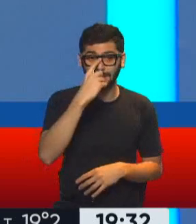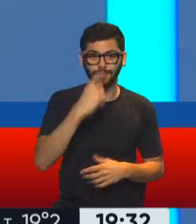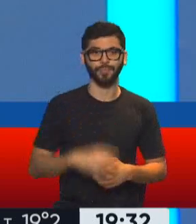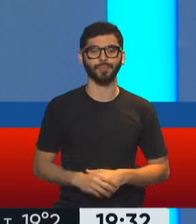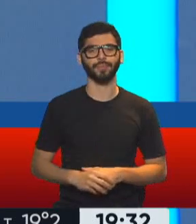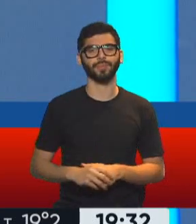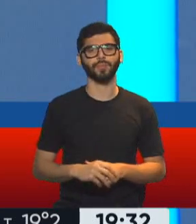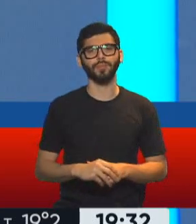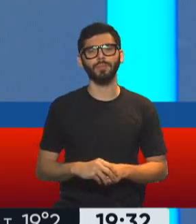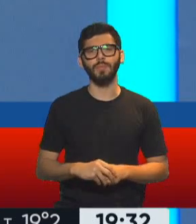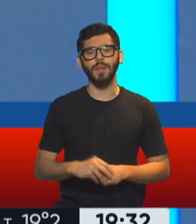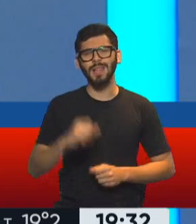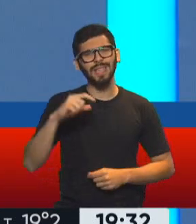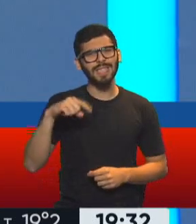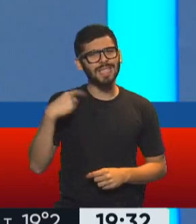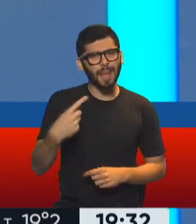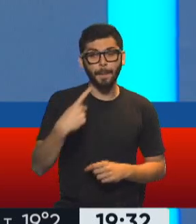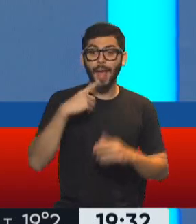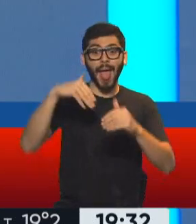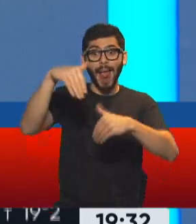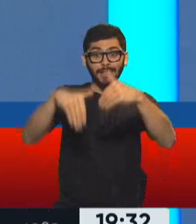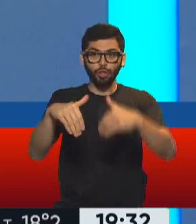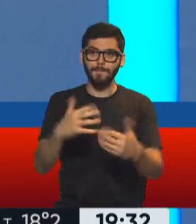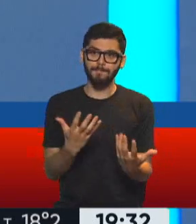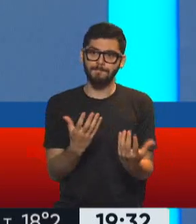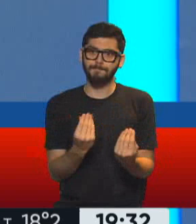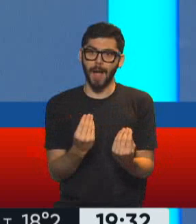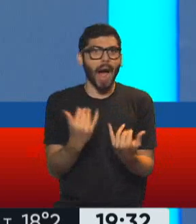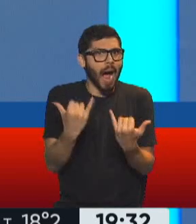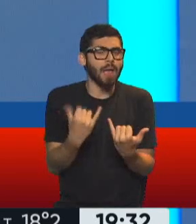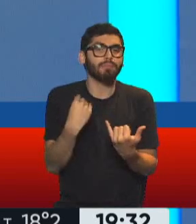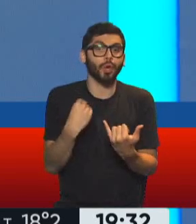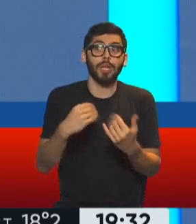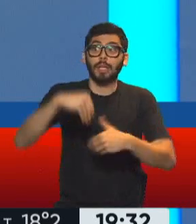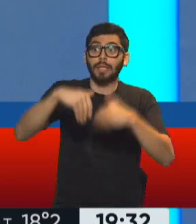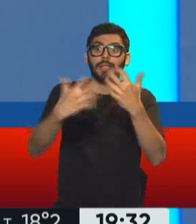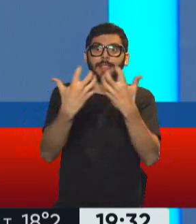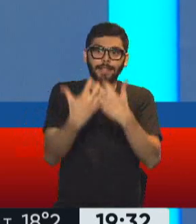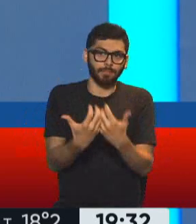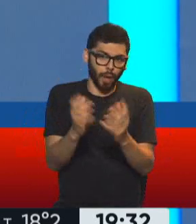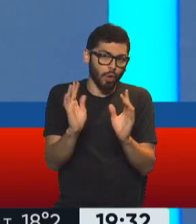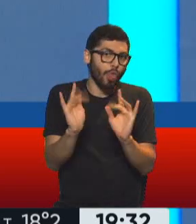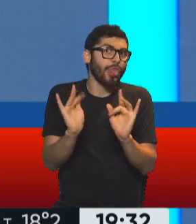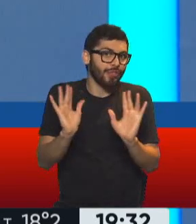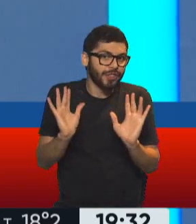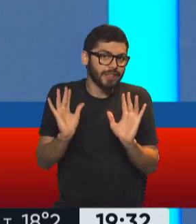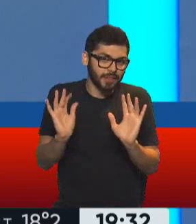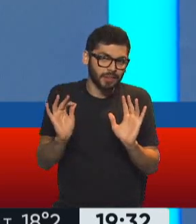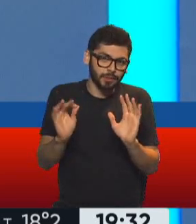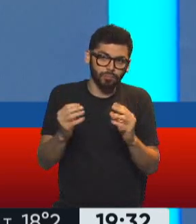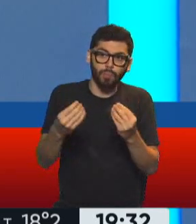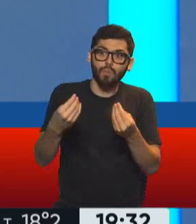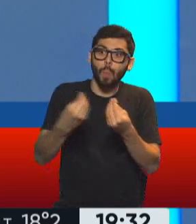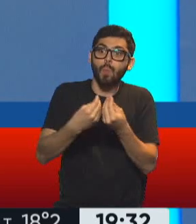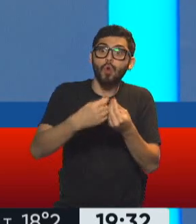temor respecto de las elecciones porque es un procedimiento muy complejo, es un procedimiento donde intervienen muchos actores,